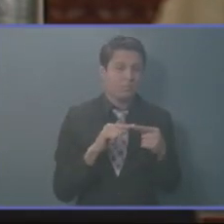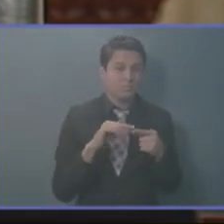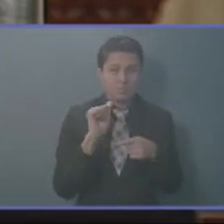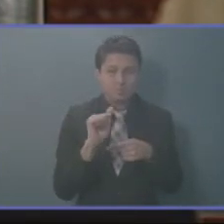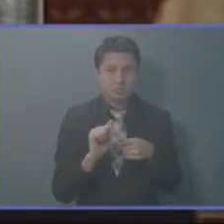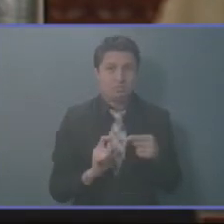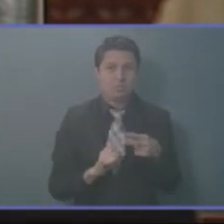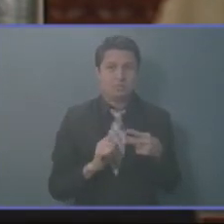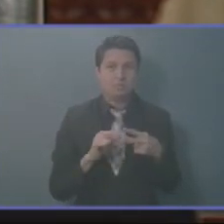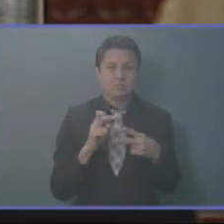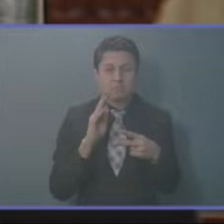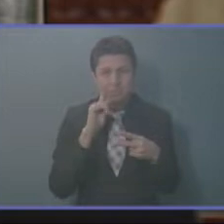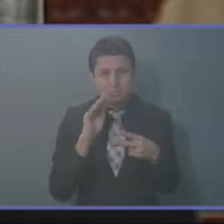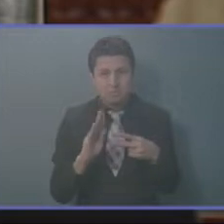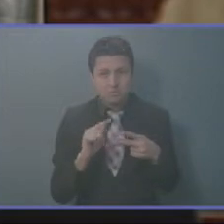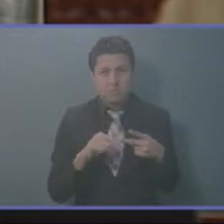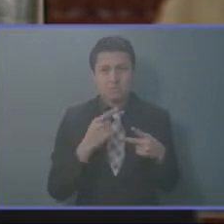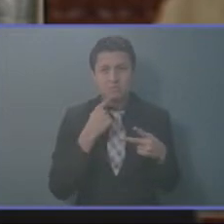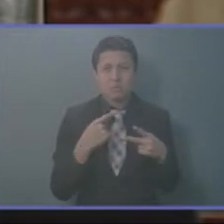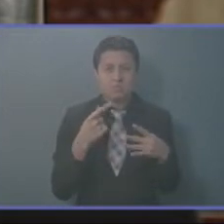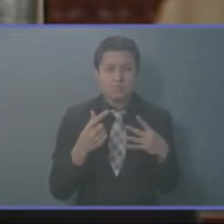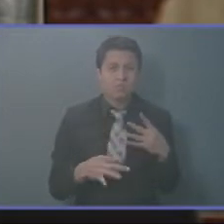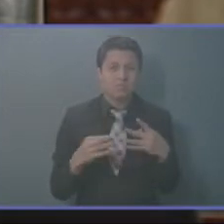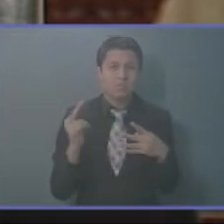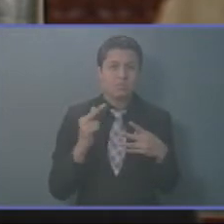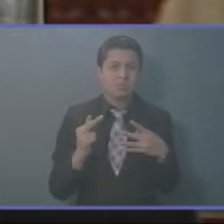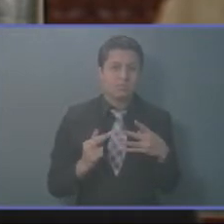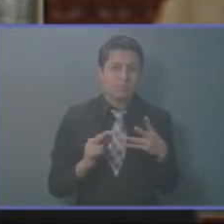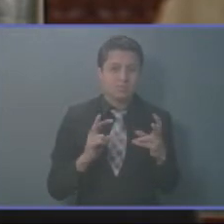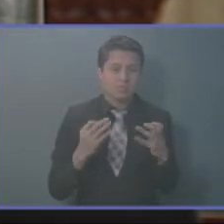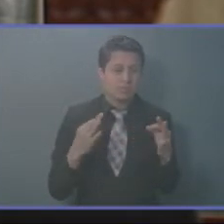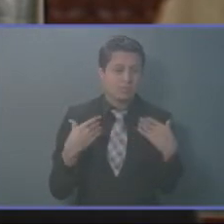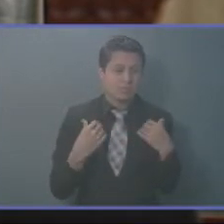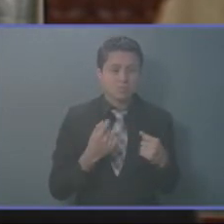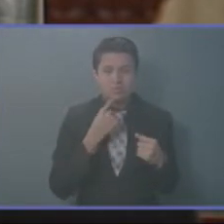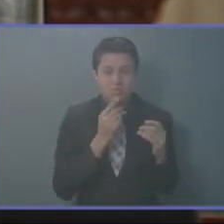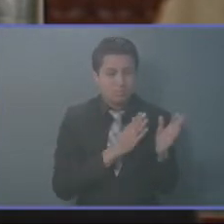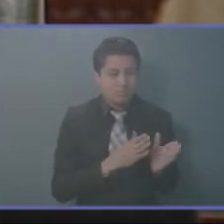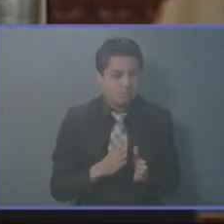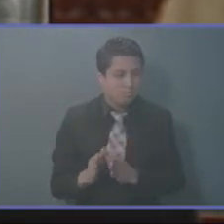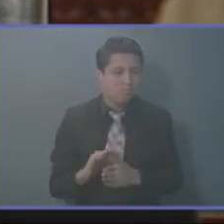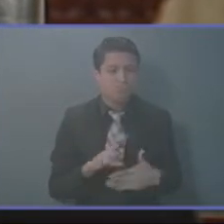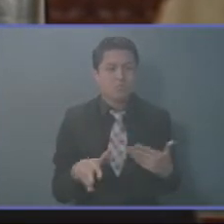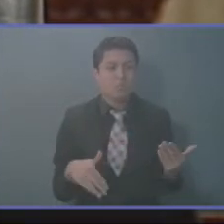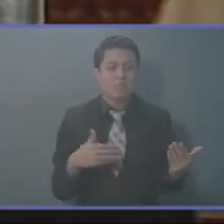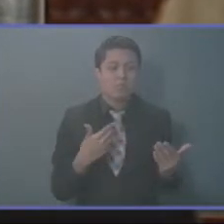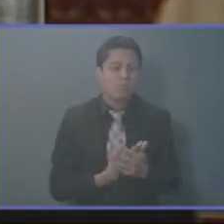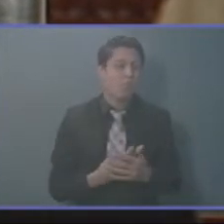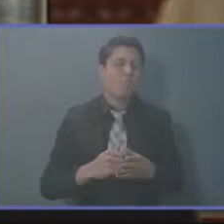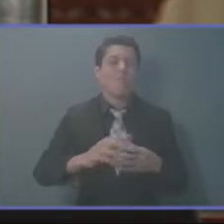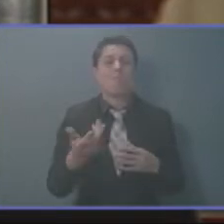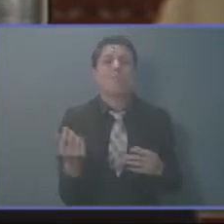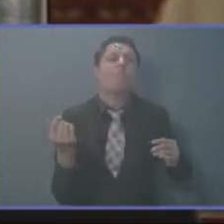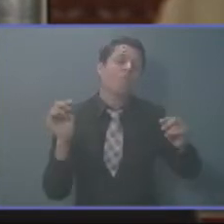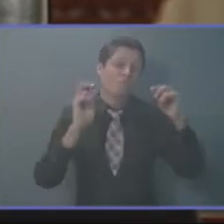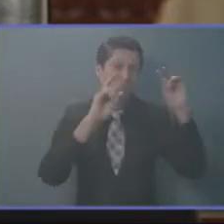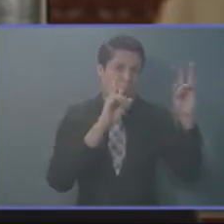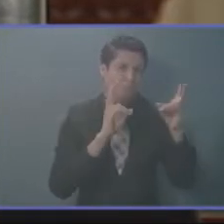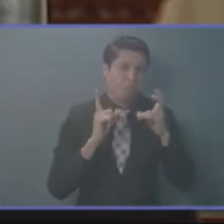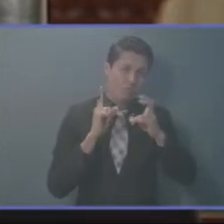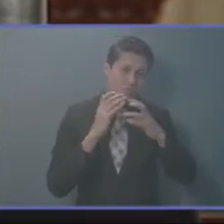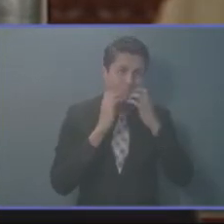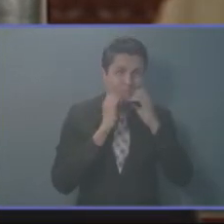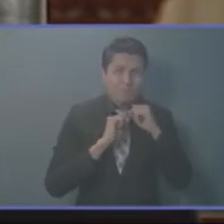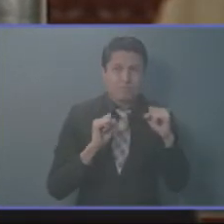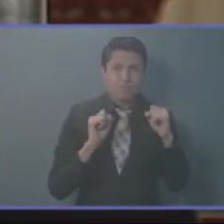es el ente competente para dictar las normas y técnicas en materia de salud y ordenar las medidas y disposiciones que sean necesarias para resguardar la salud